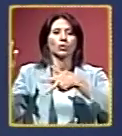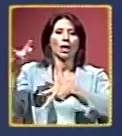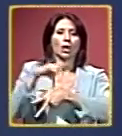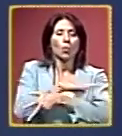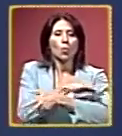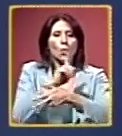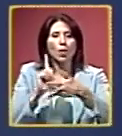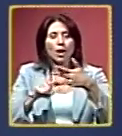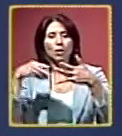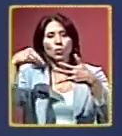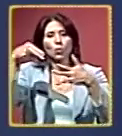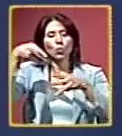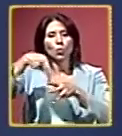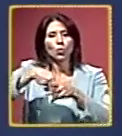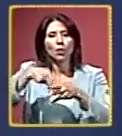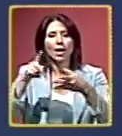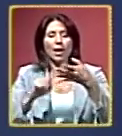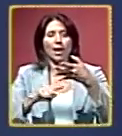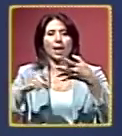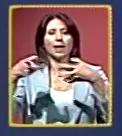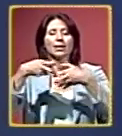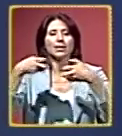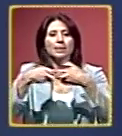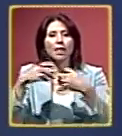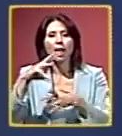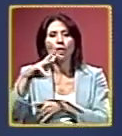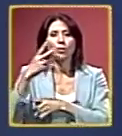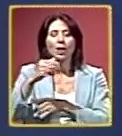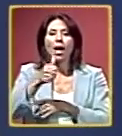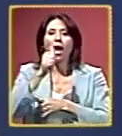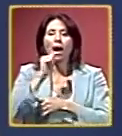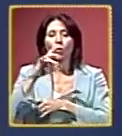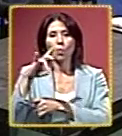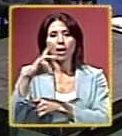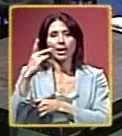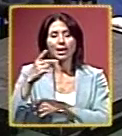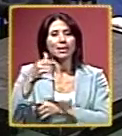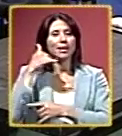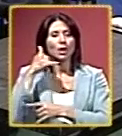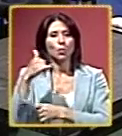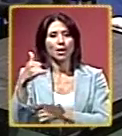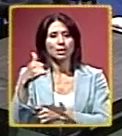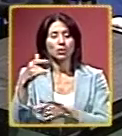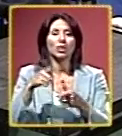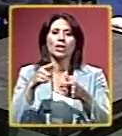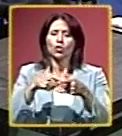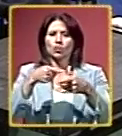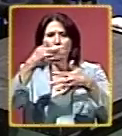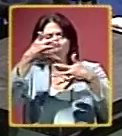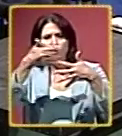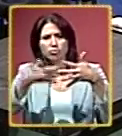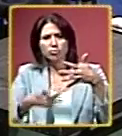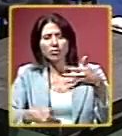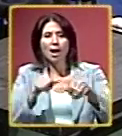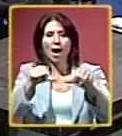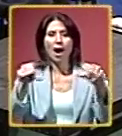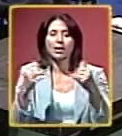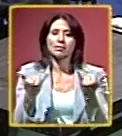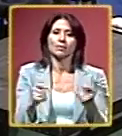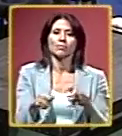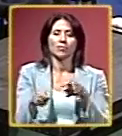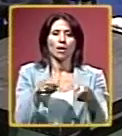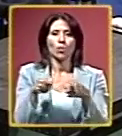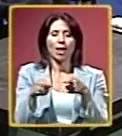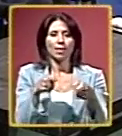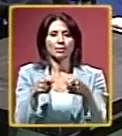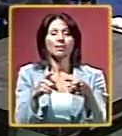hidrocarburos, electricidad, agua y telecomunicaciones. Entonces todas esas áreas están reguladas. Y